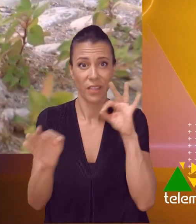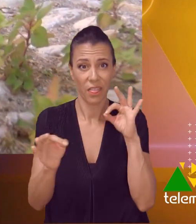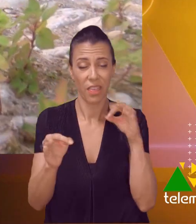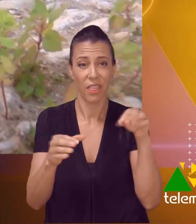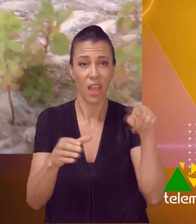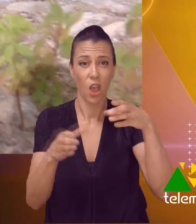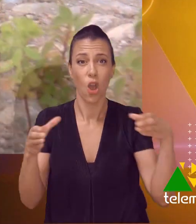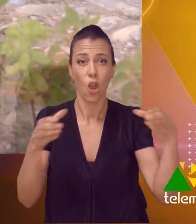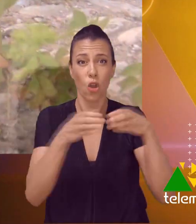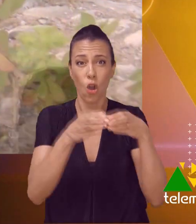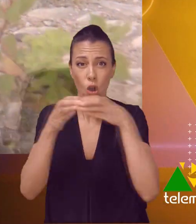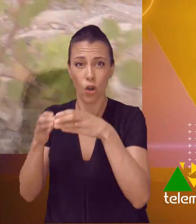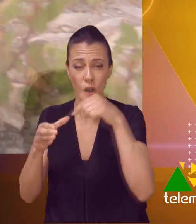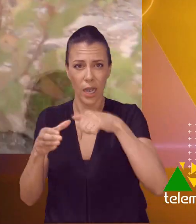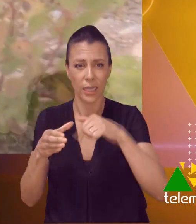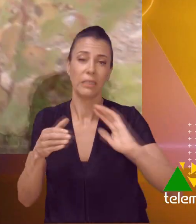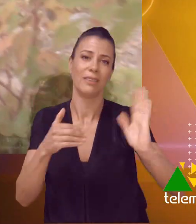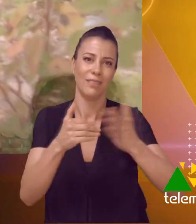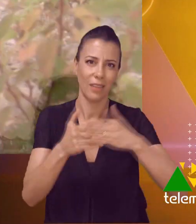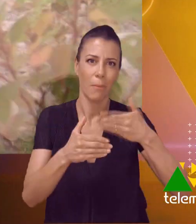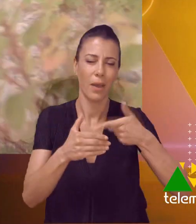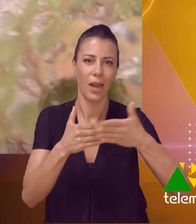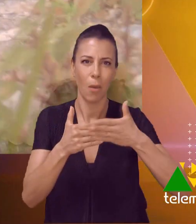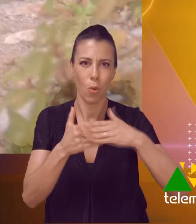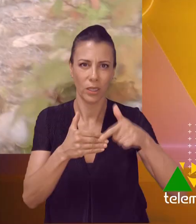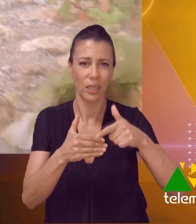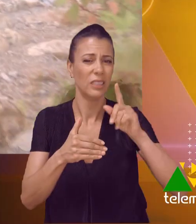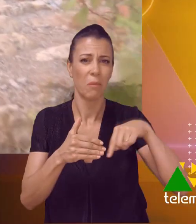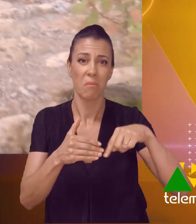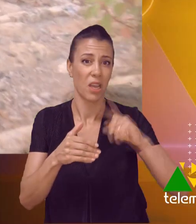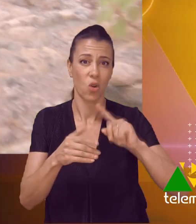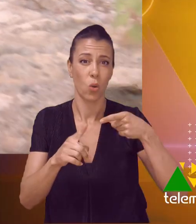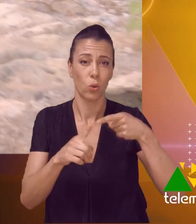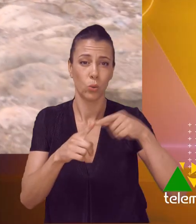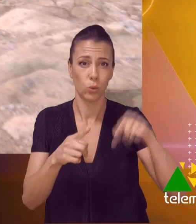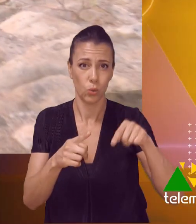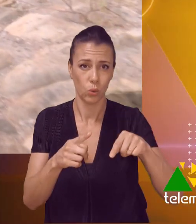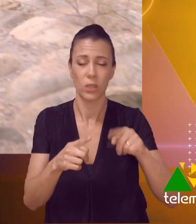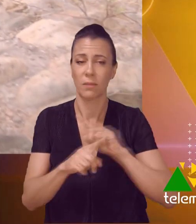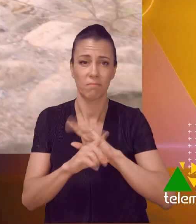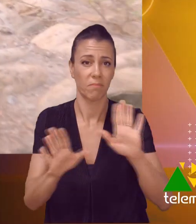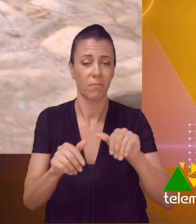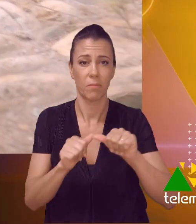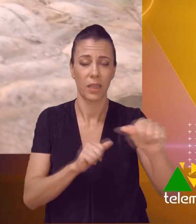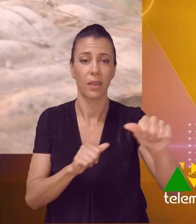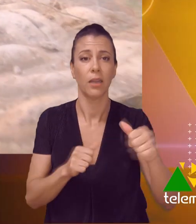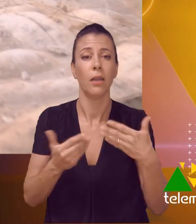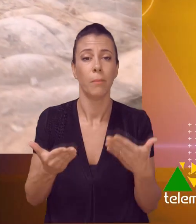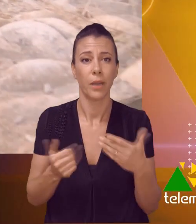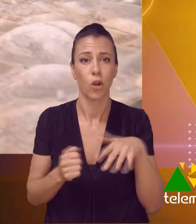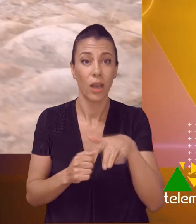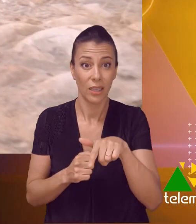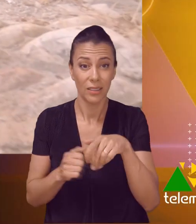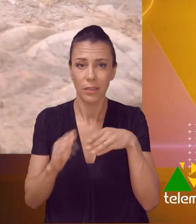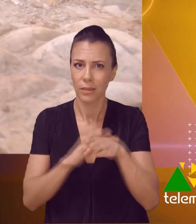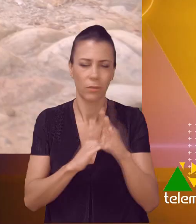aquí, tapan esta puerta y se deja de usar, incluso se deja de usar este compás de la iglesia. Esta parte de entrada de la